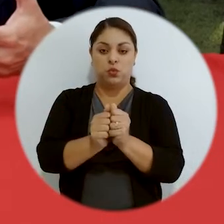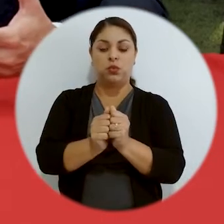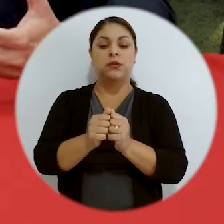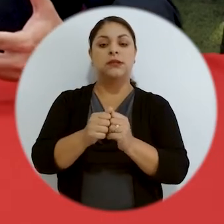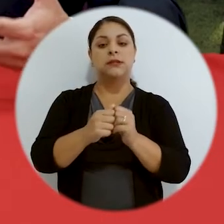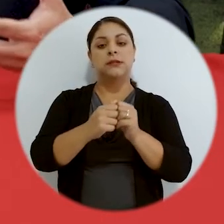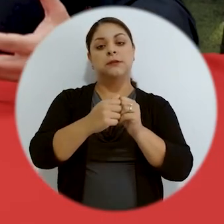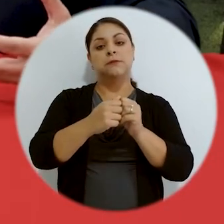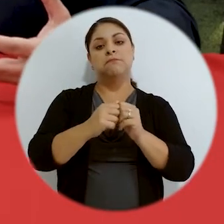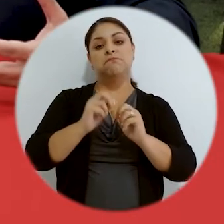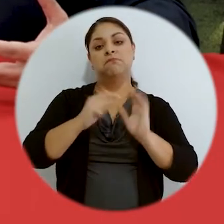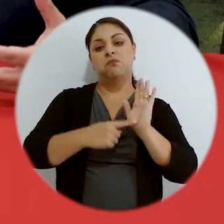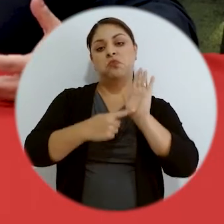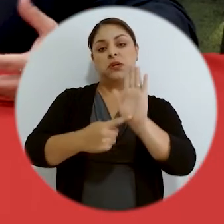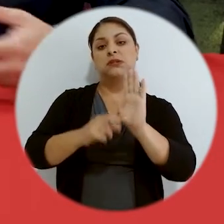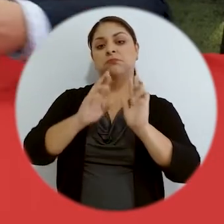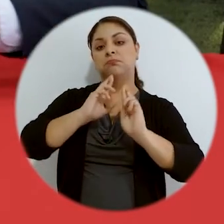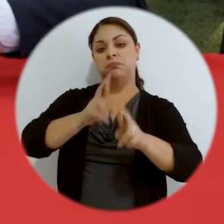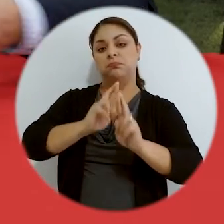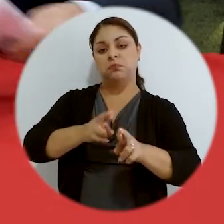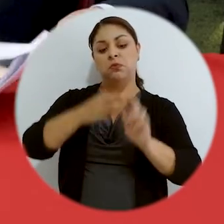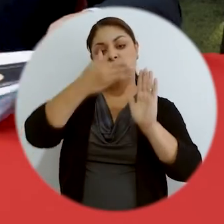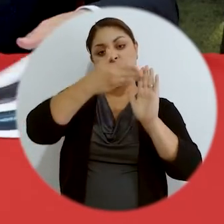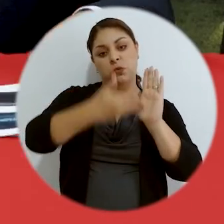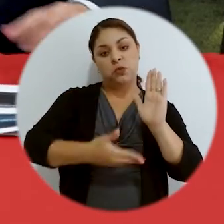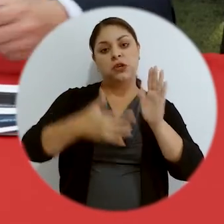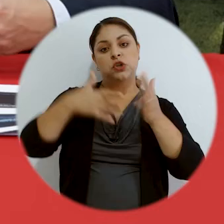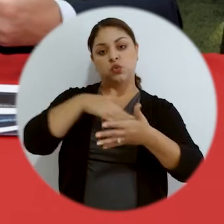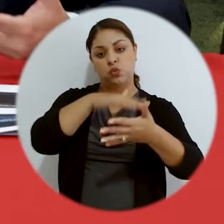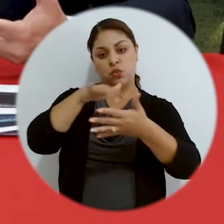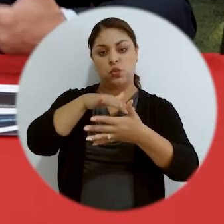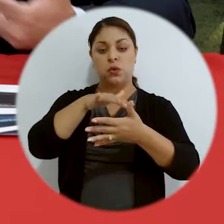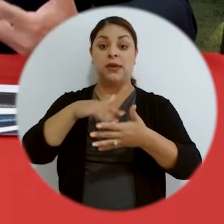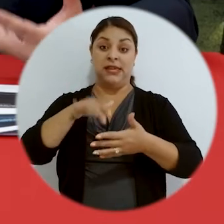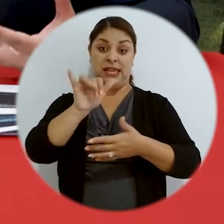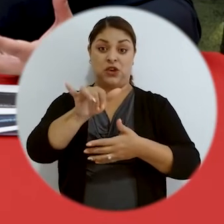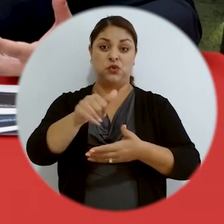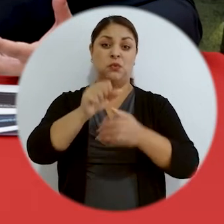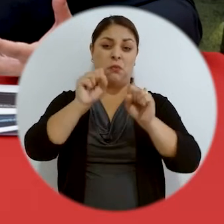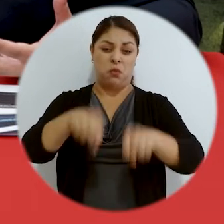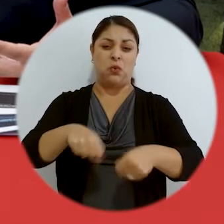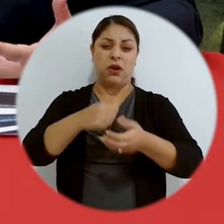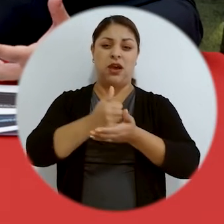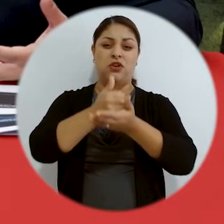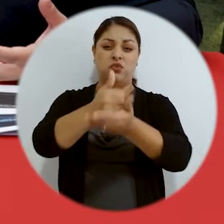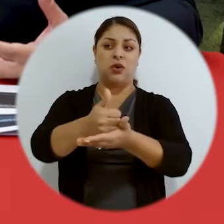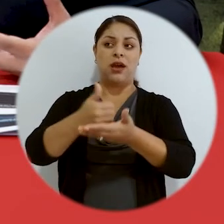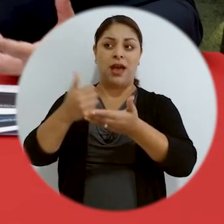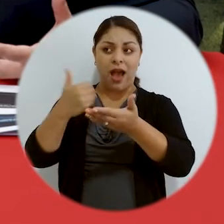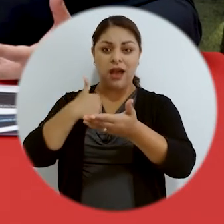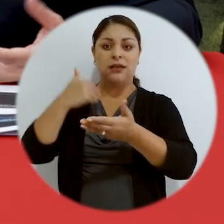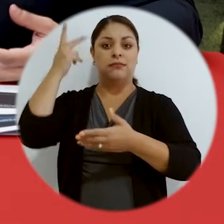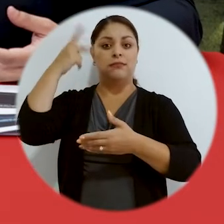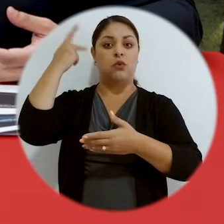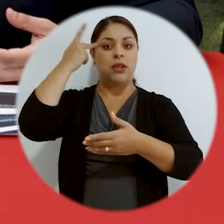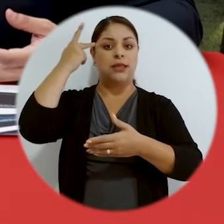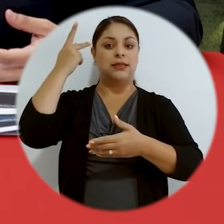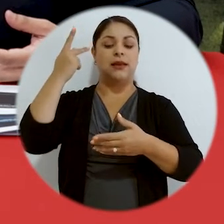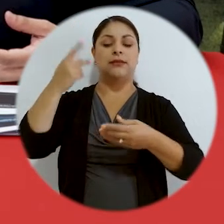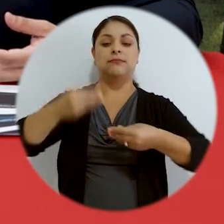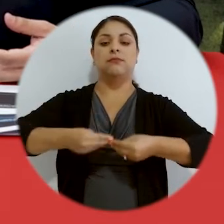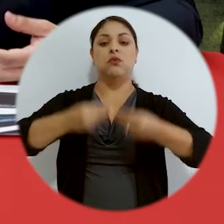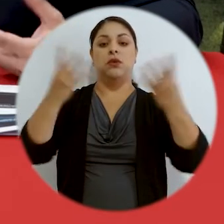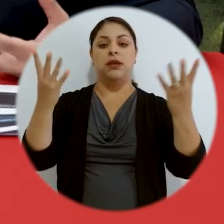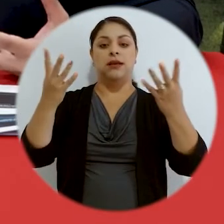social y con base en estos resultados que llaman poderosamente la atención, se puedan tomar políticas públicas y de Estado a